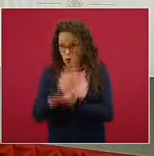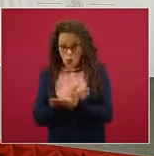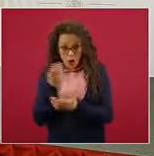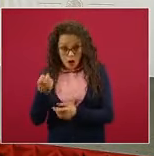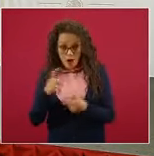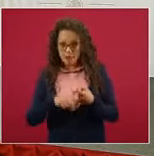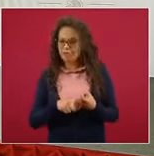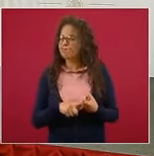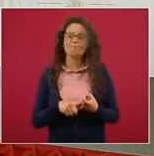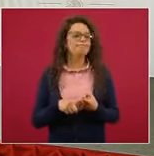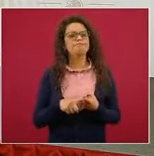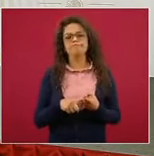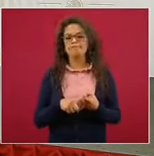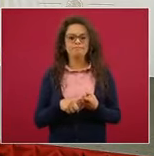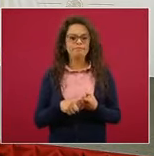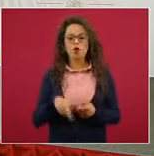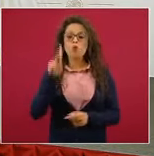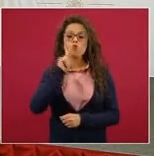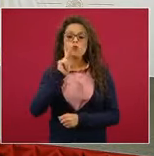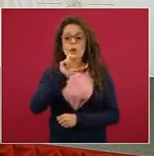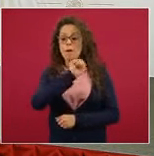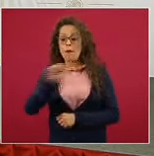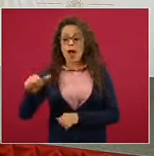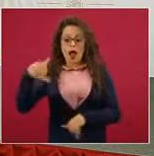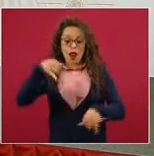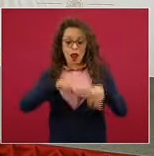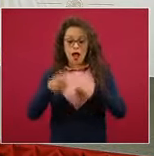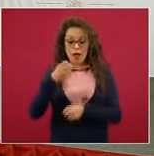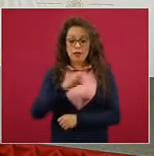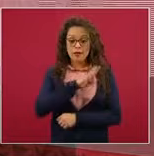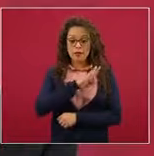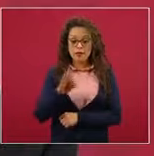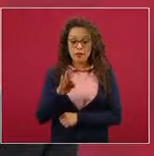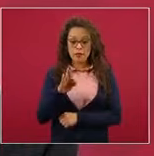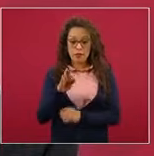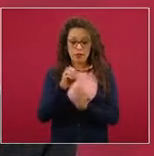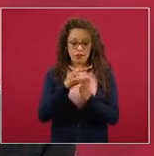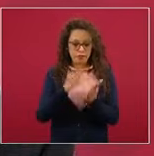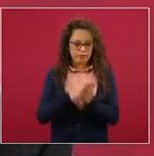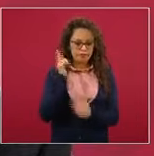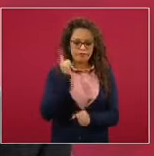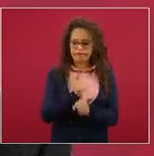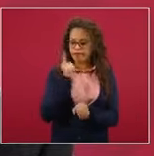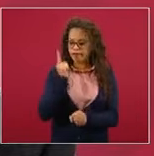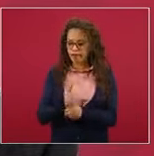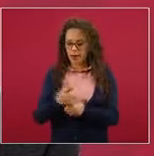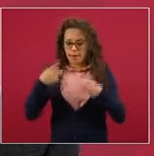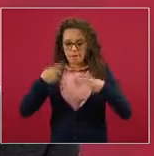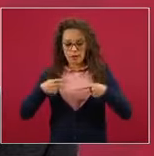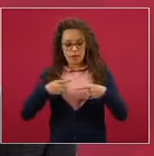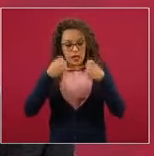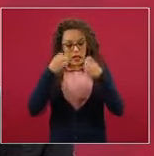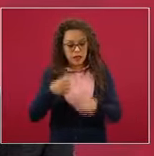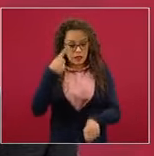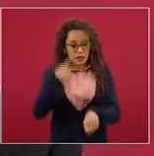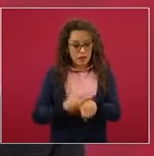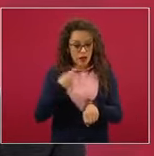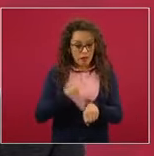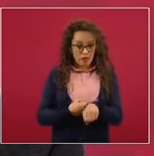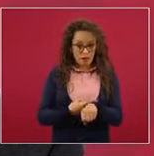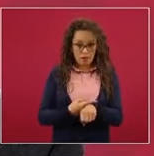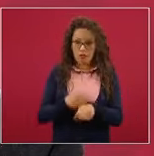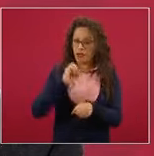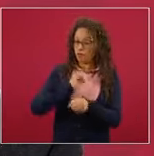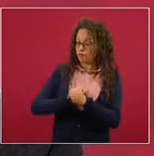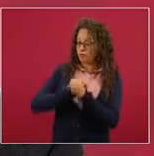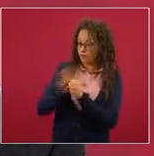solamente mediante pruebas de laboratorio se determina si una persona que tiene una enfermedad, en este caso